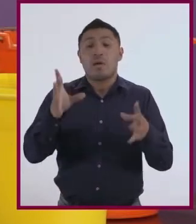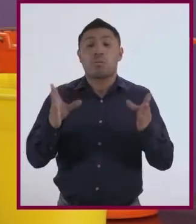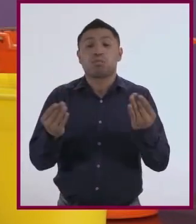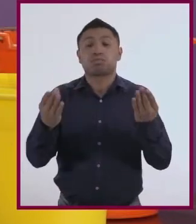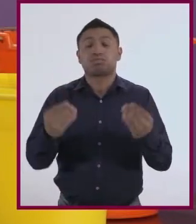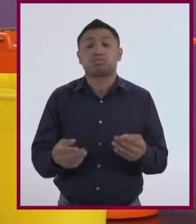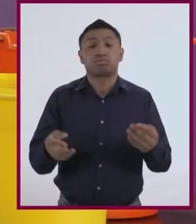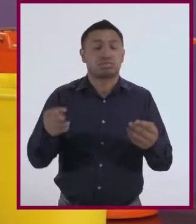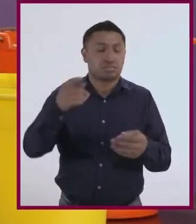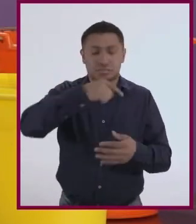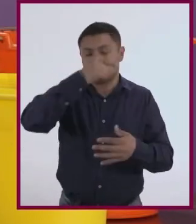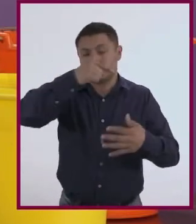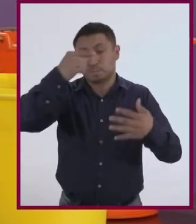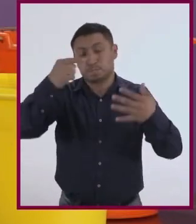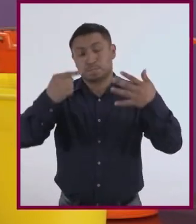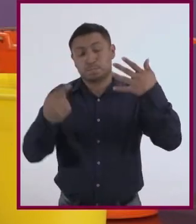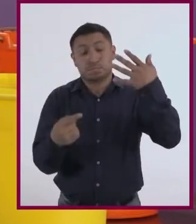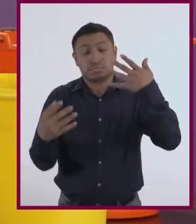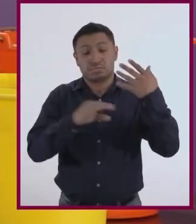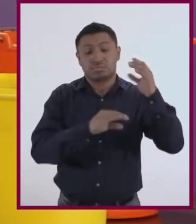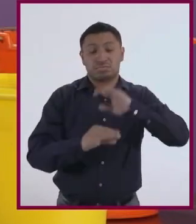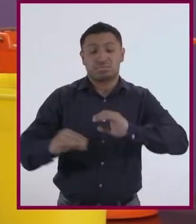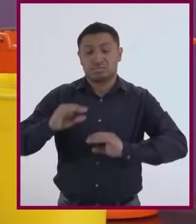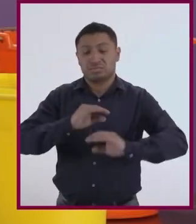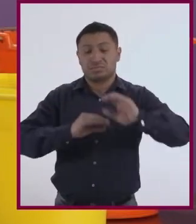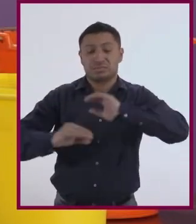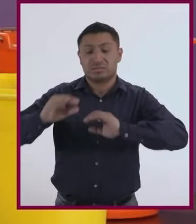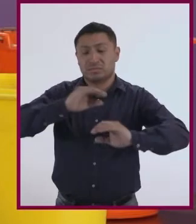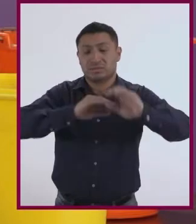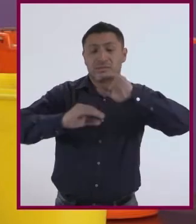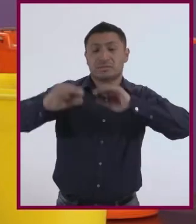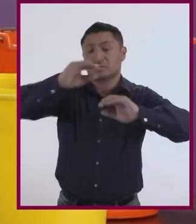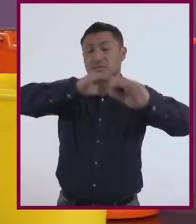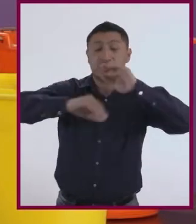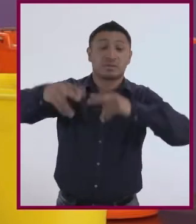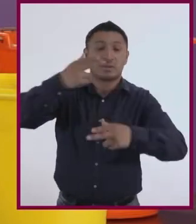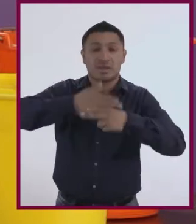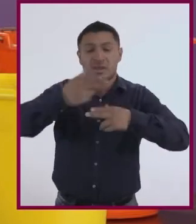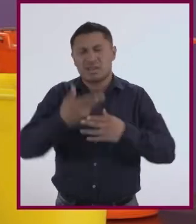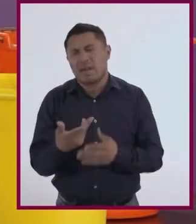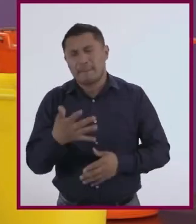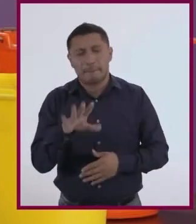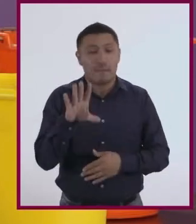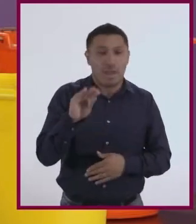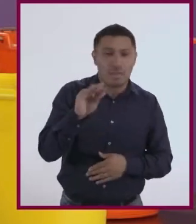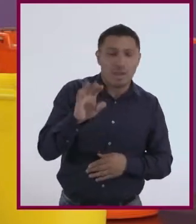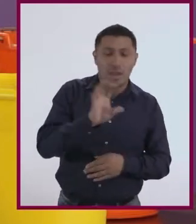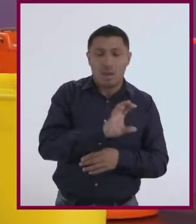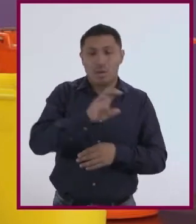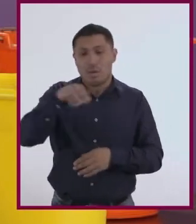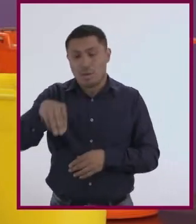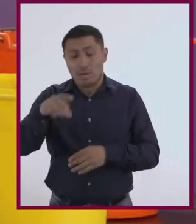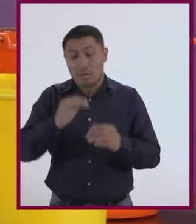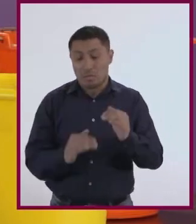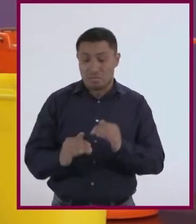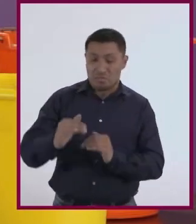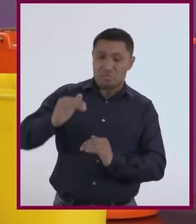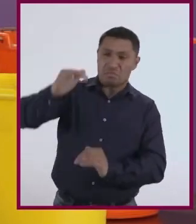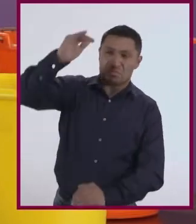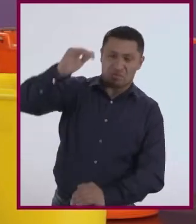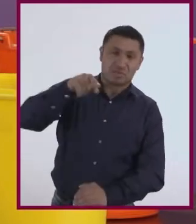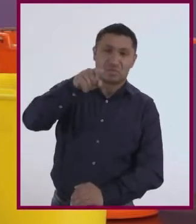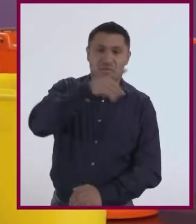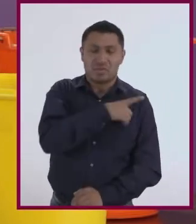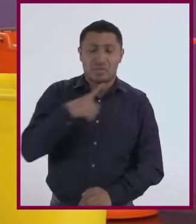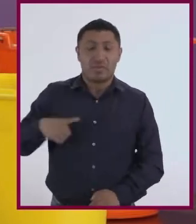de frescos, y así seguimos intercalando capas hasta alcanzar aproximadamente 90 centímetros. Debes ir